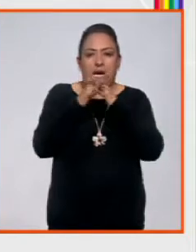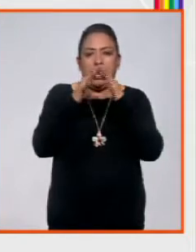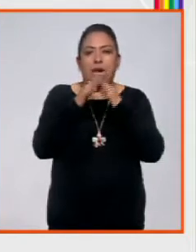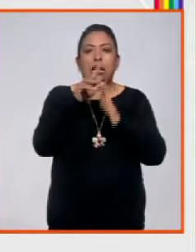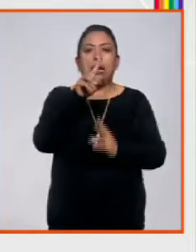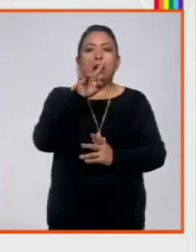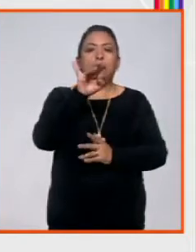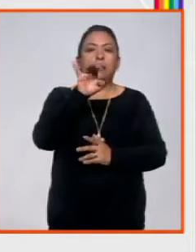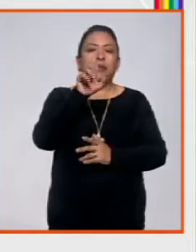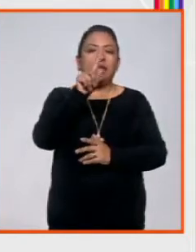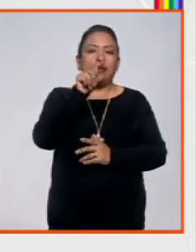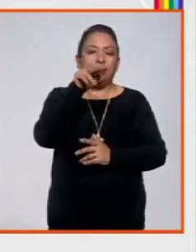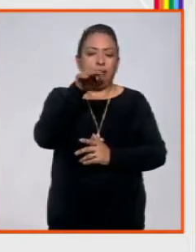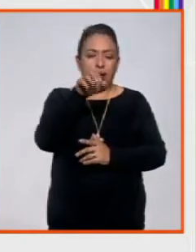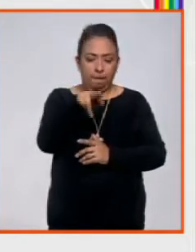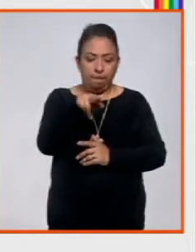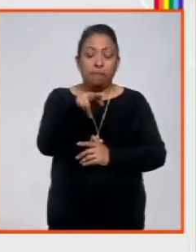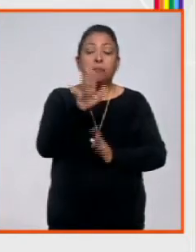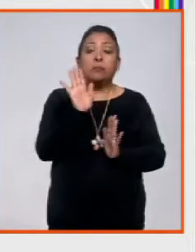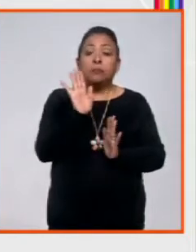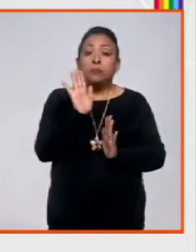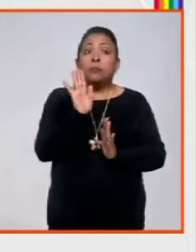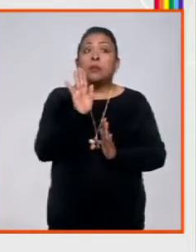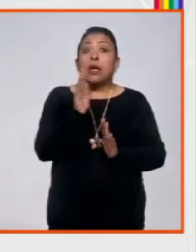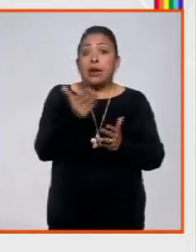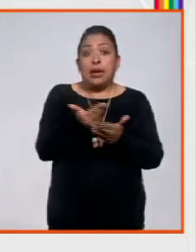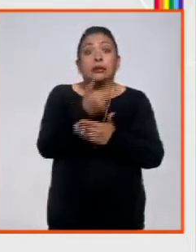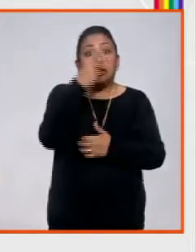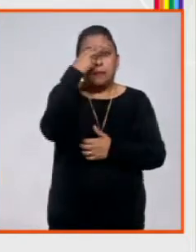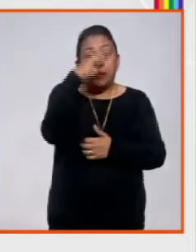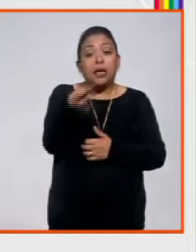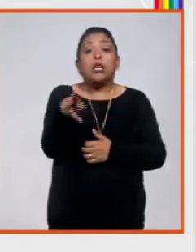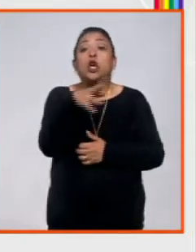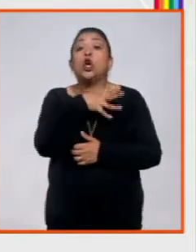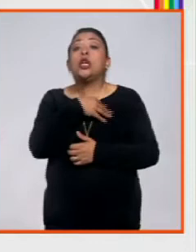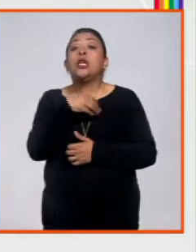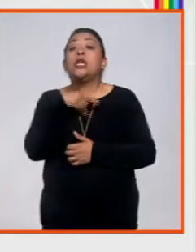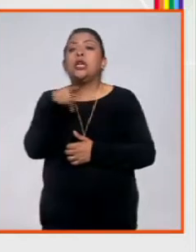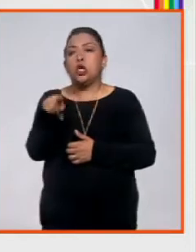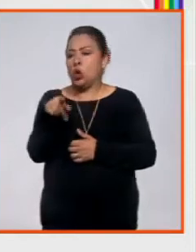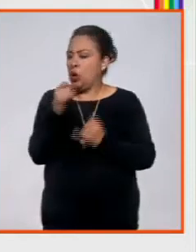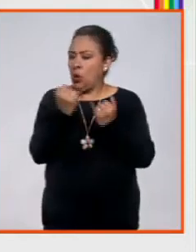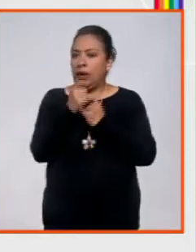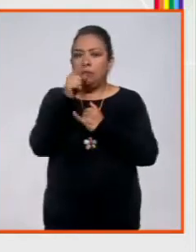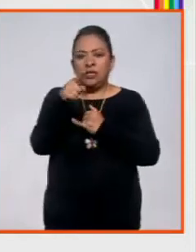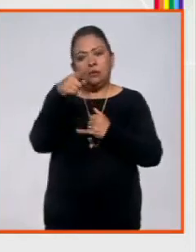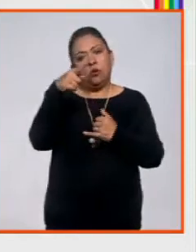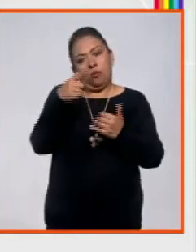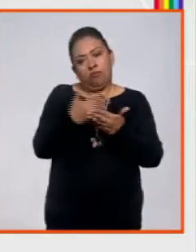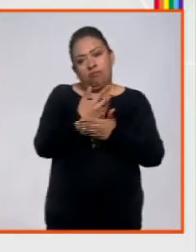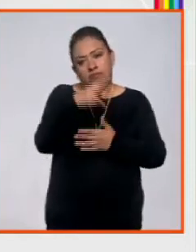la guerra de vietnam pero mexicano hijo de mexicanos que emigraron a los estados